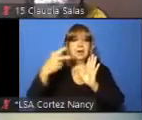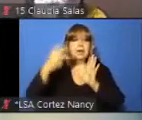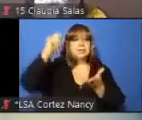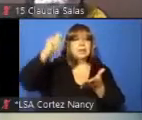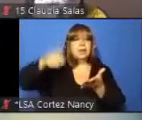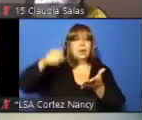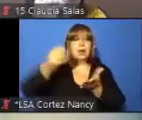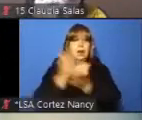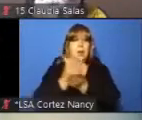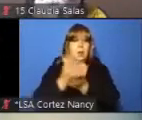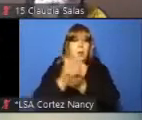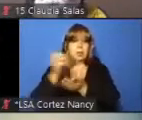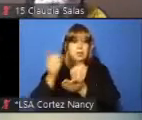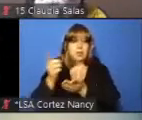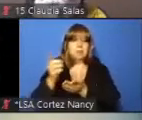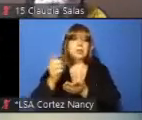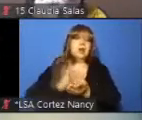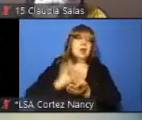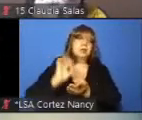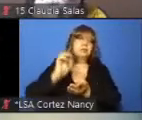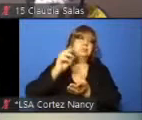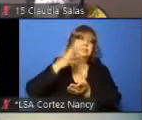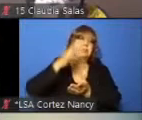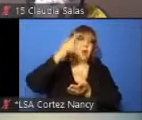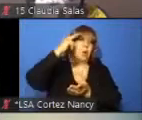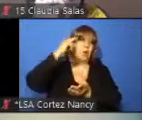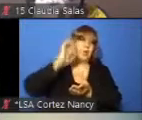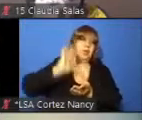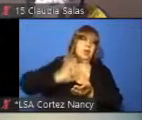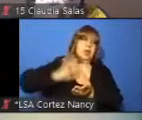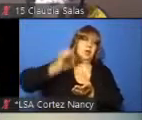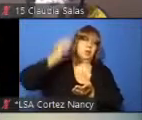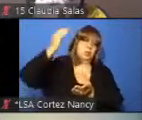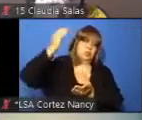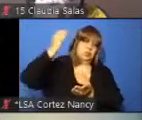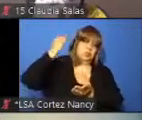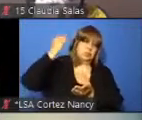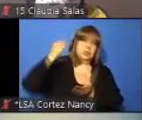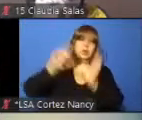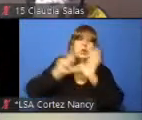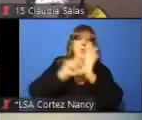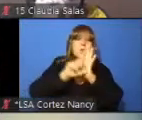mentiría si te diría que todo el año fue como lo terminamos en la legislatura. Nosotros tuvimos,